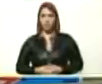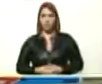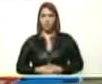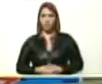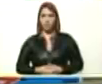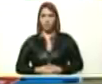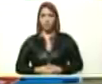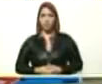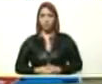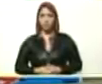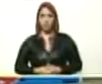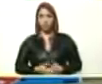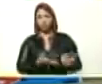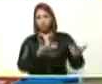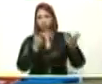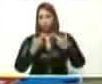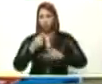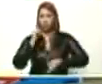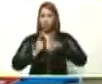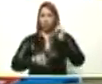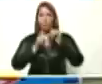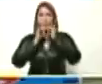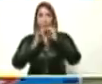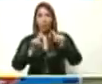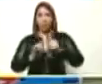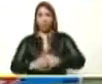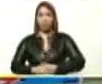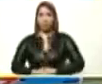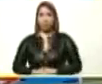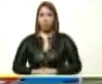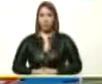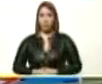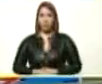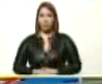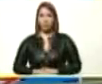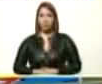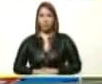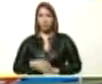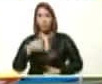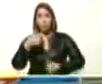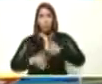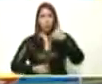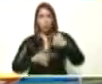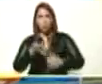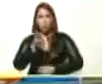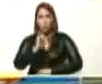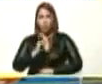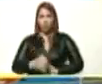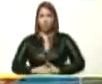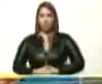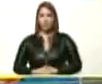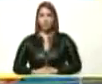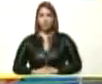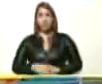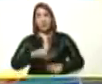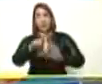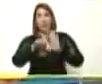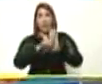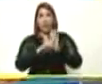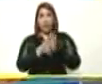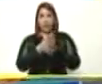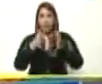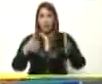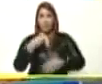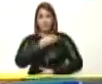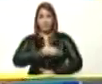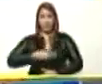daba, algunos de esos anuncios, entre, las cuales están, la ley, de la gran misión,